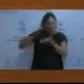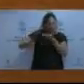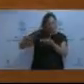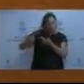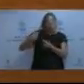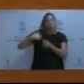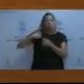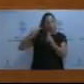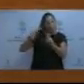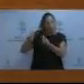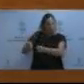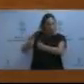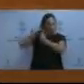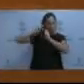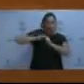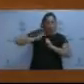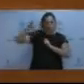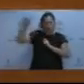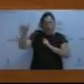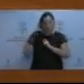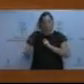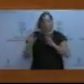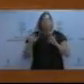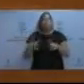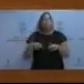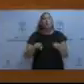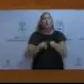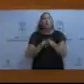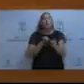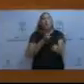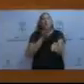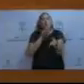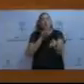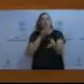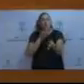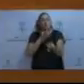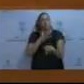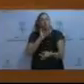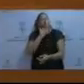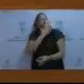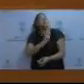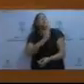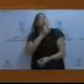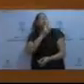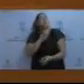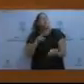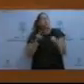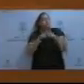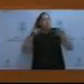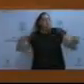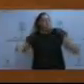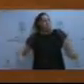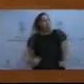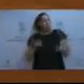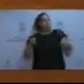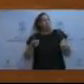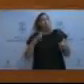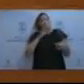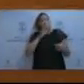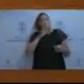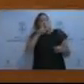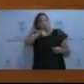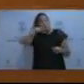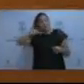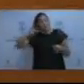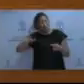beneficia, no le beneficia el discurso triunfalista, el discurso de autobombo, porque cuando uno habla con los implicados, que son los alumnos,